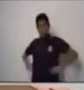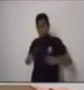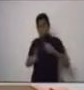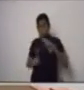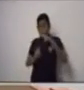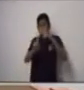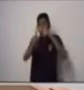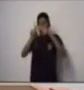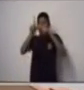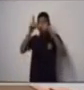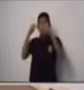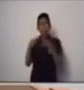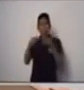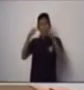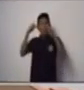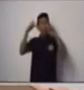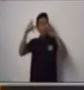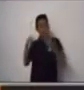objeto